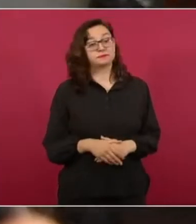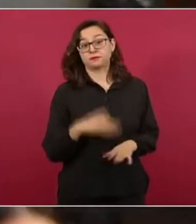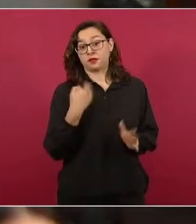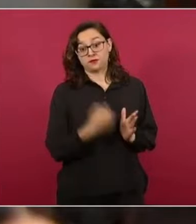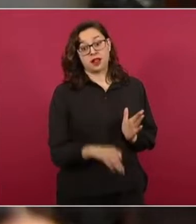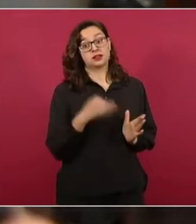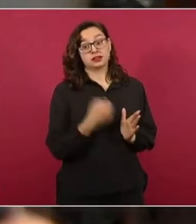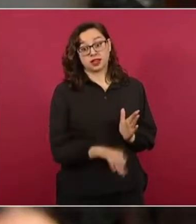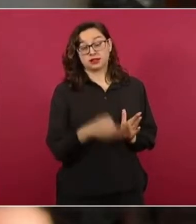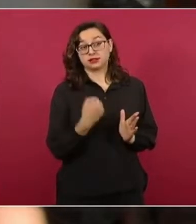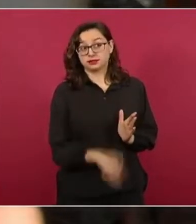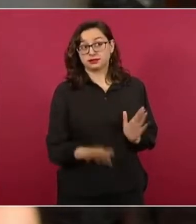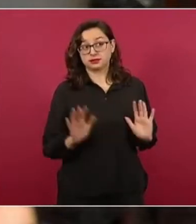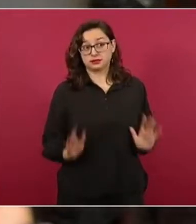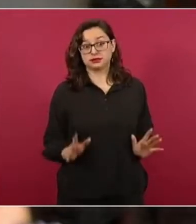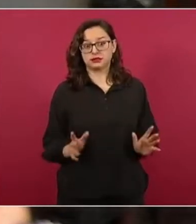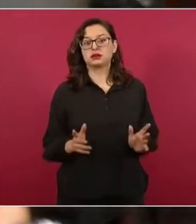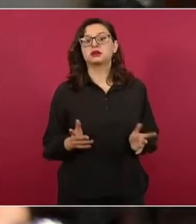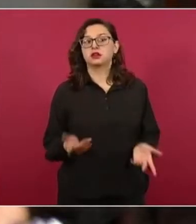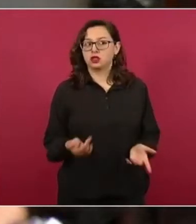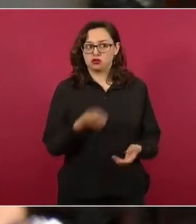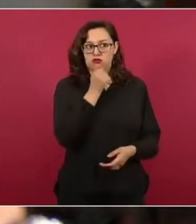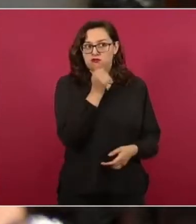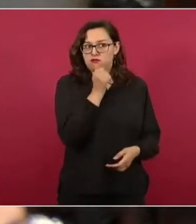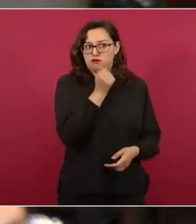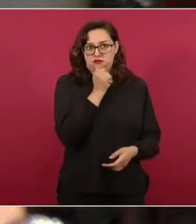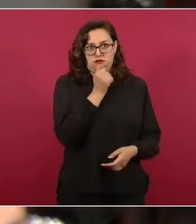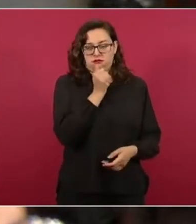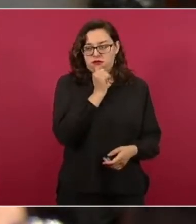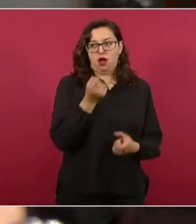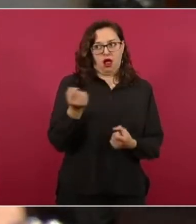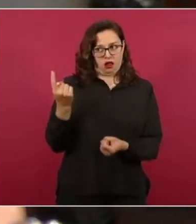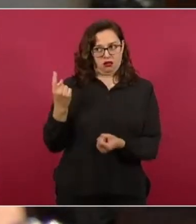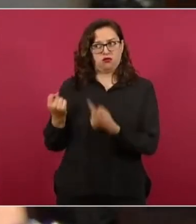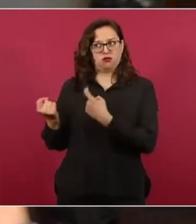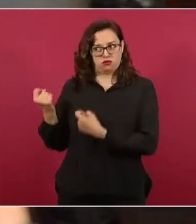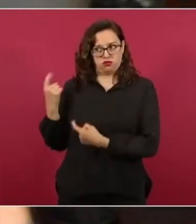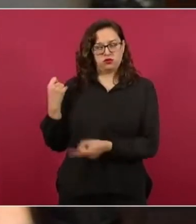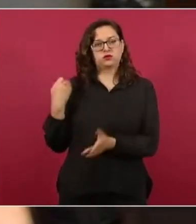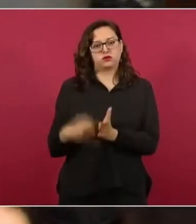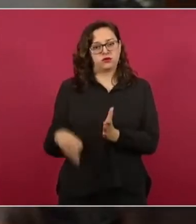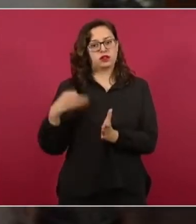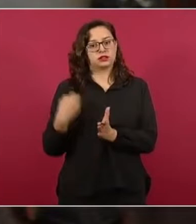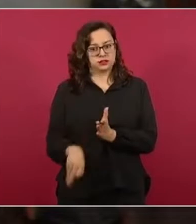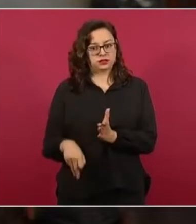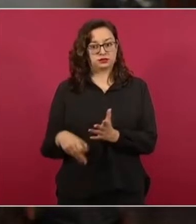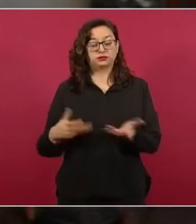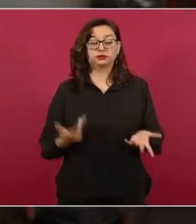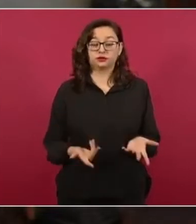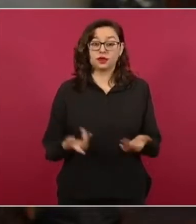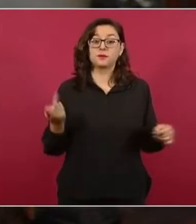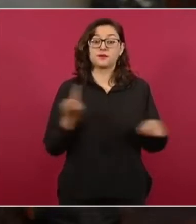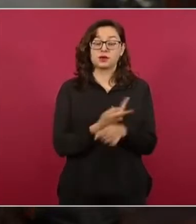presidente, faltan algunos, están siendo atendidos, pero sus casos no se han resuelto. Tienen el agravante de que han sido advertidos,